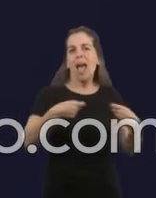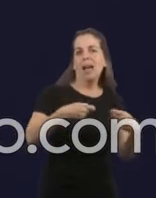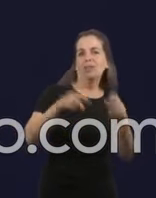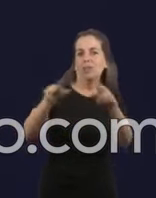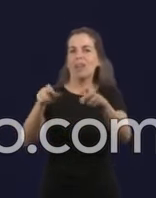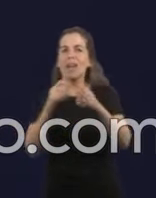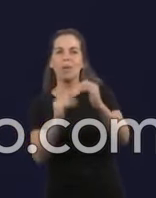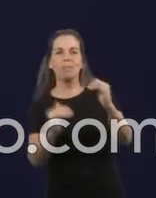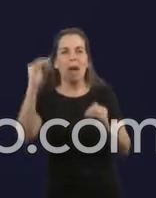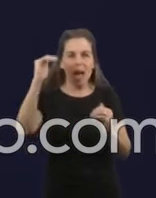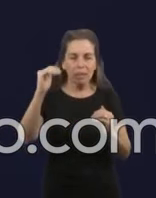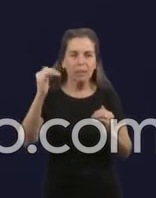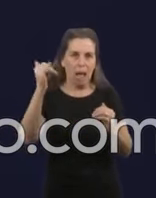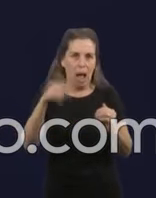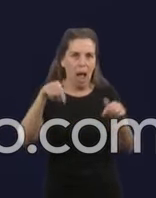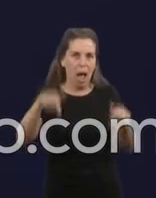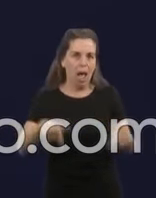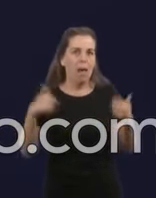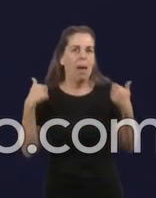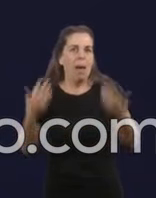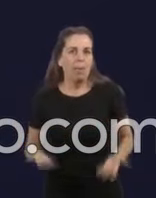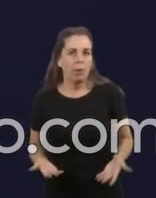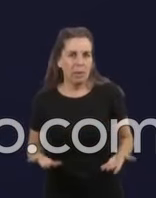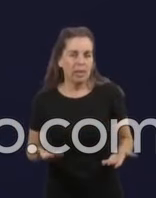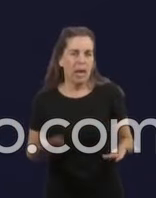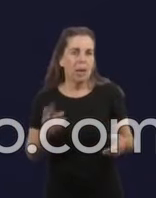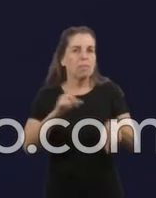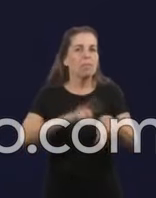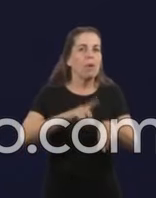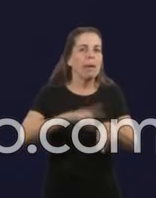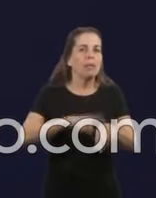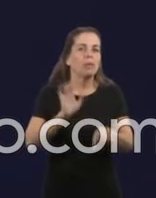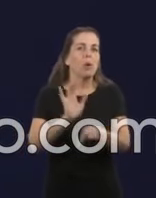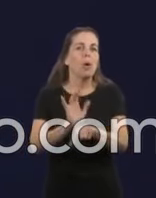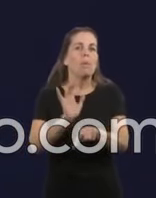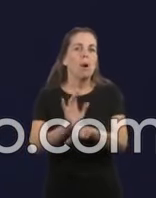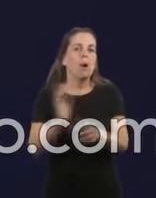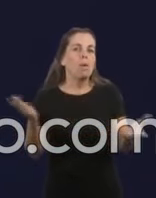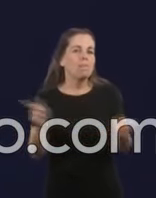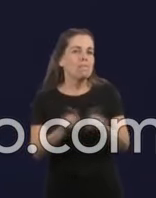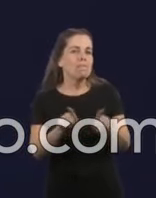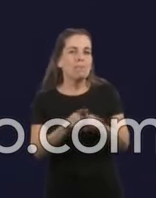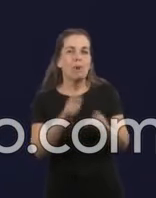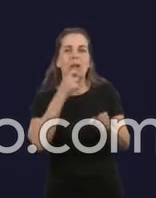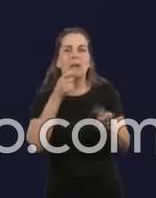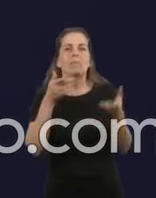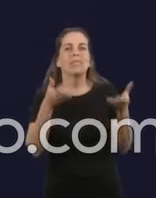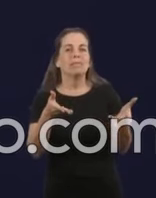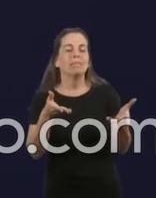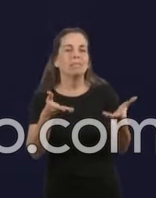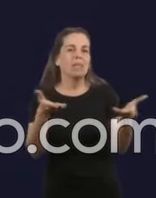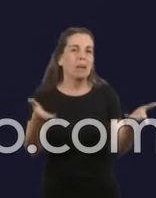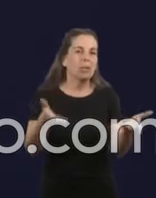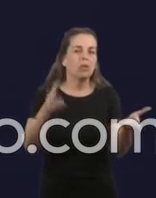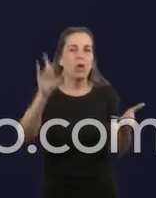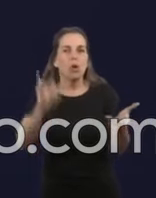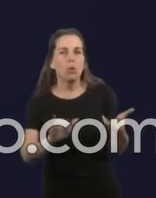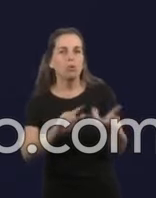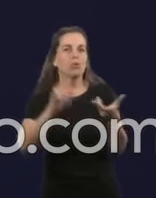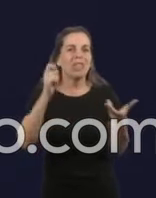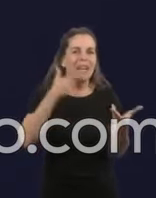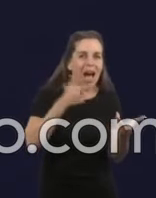alguna algún grado de libertad como para por ejemplo el tema de las tarifas eh que son números